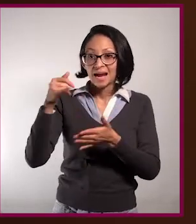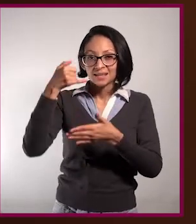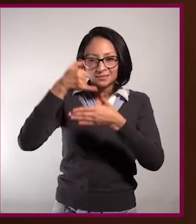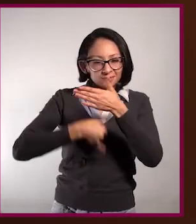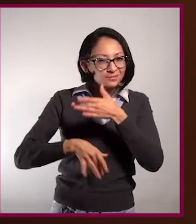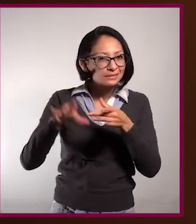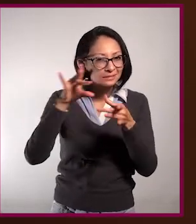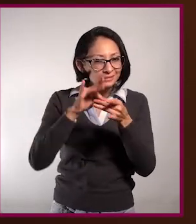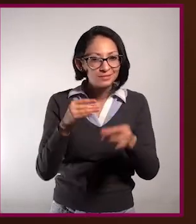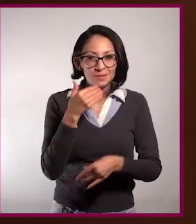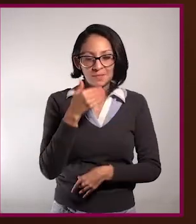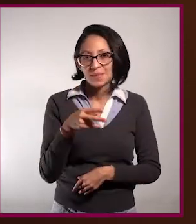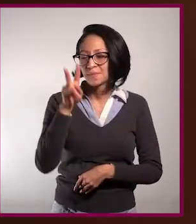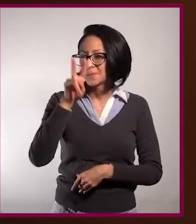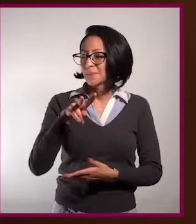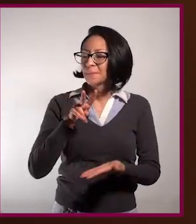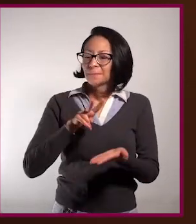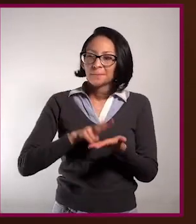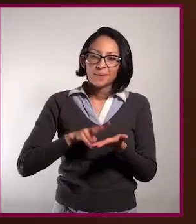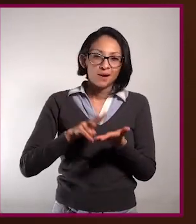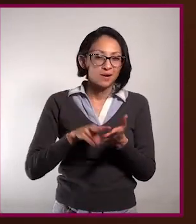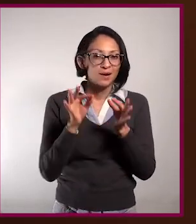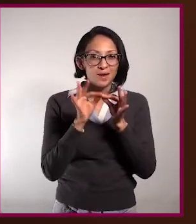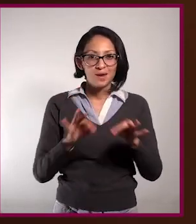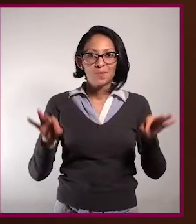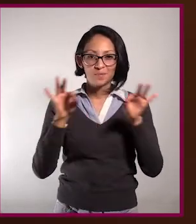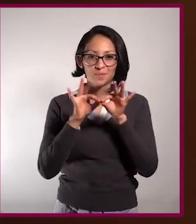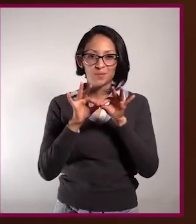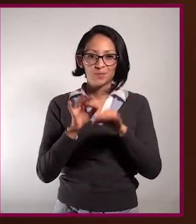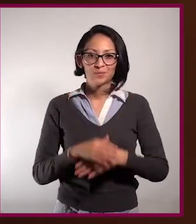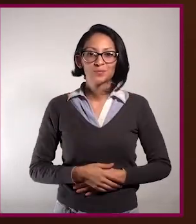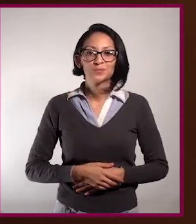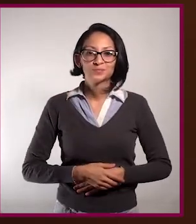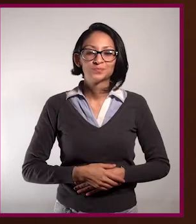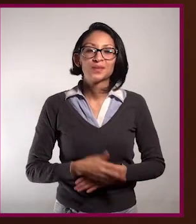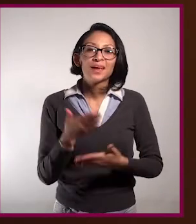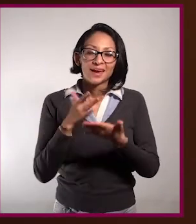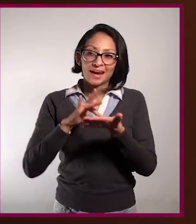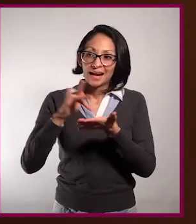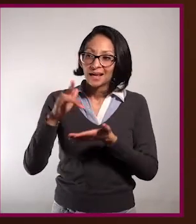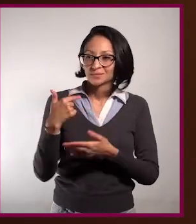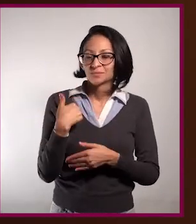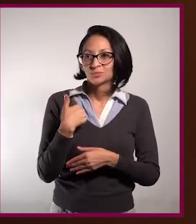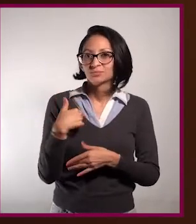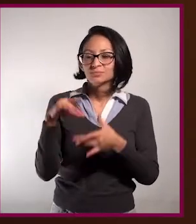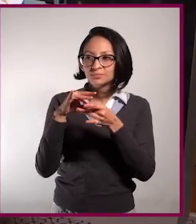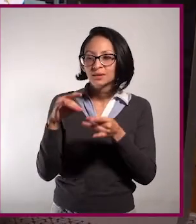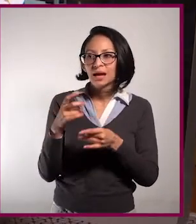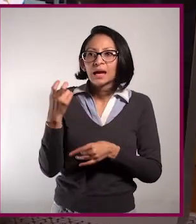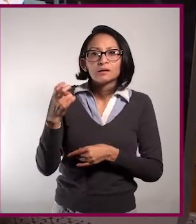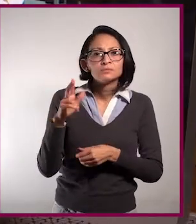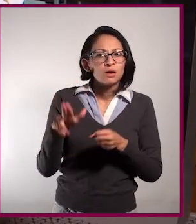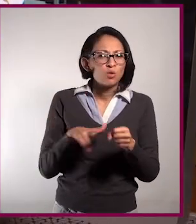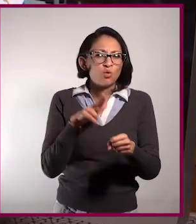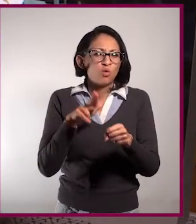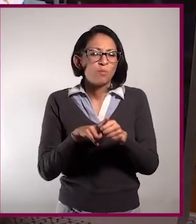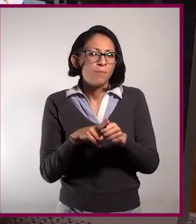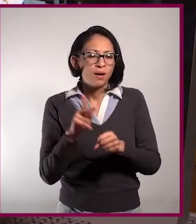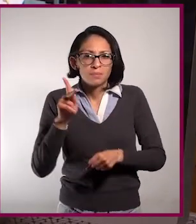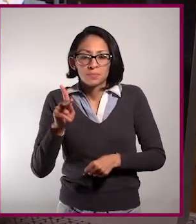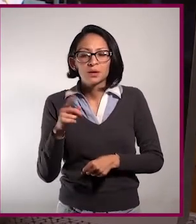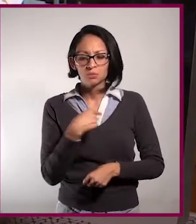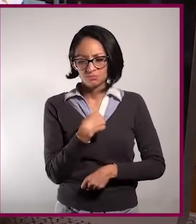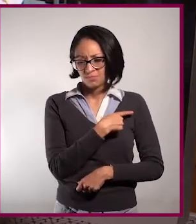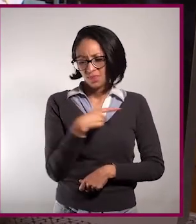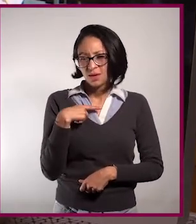gracias por esta información que de verdad es valiosísima. Yo me quedo con esto, ¿no? Con el saber que es lo más natural